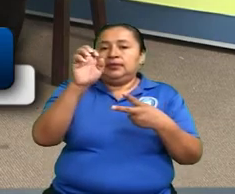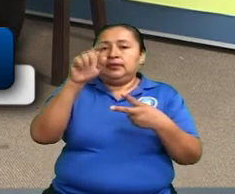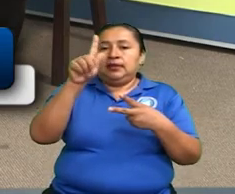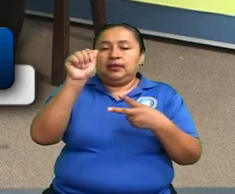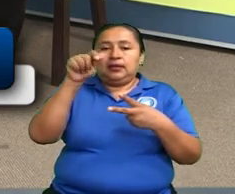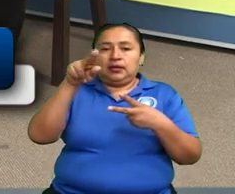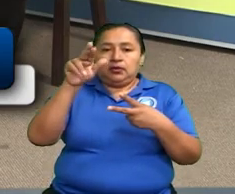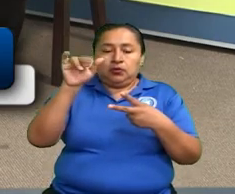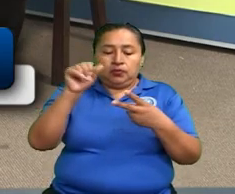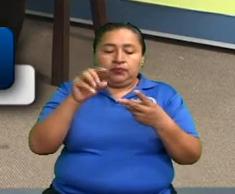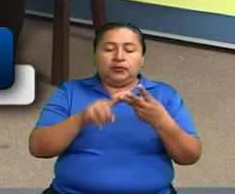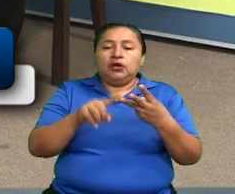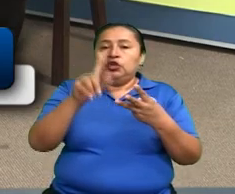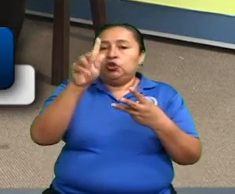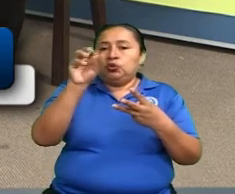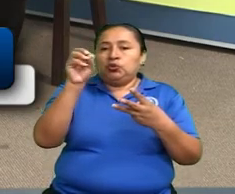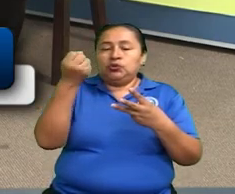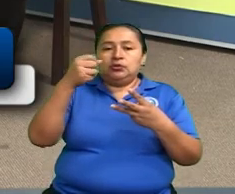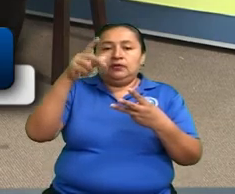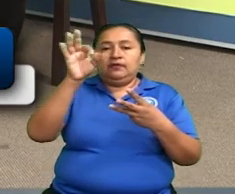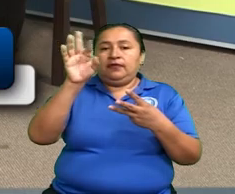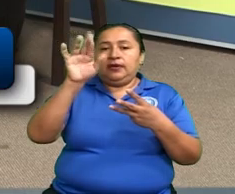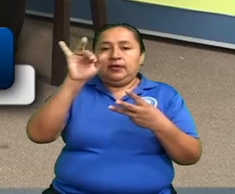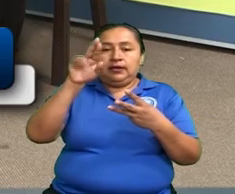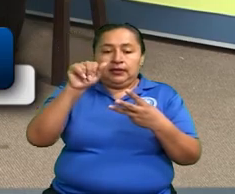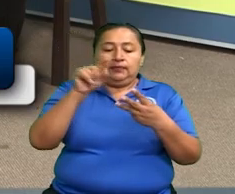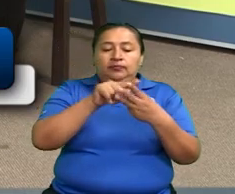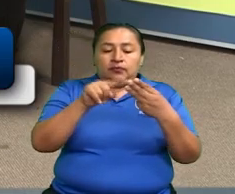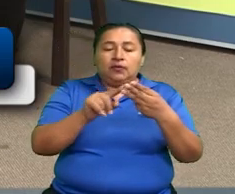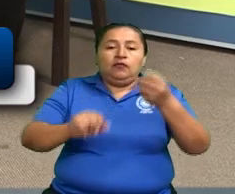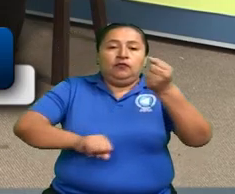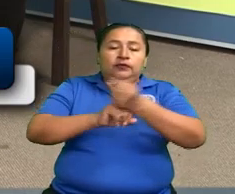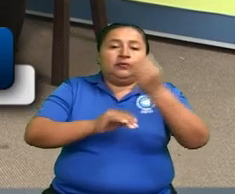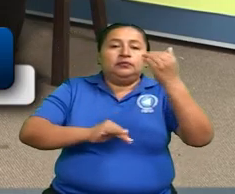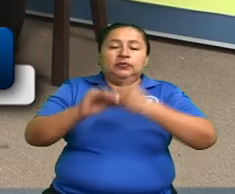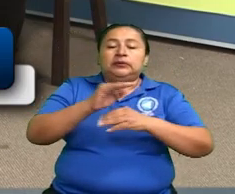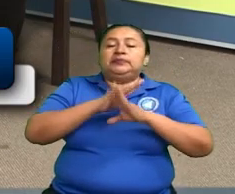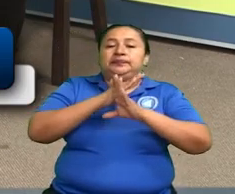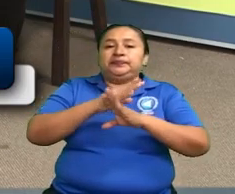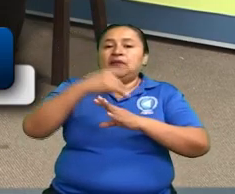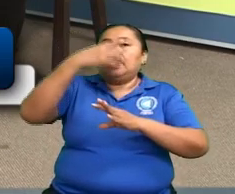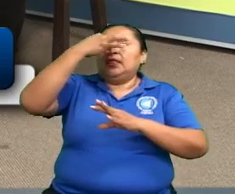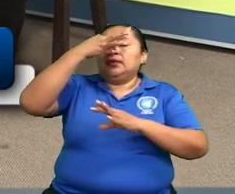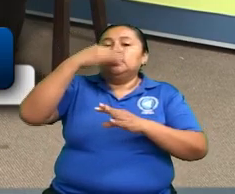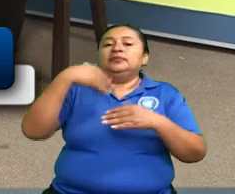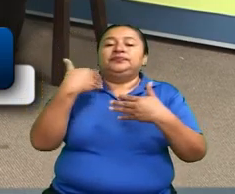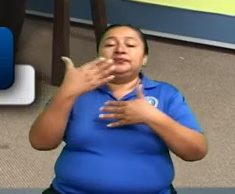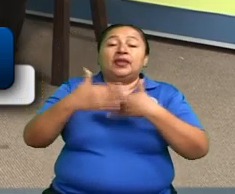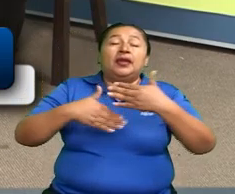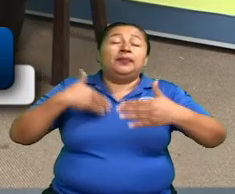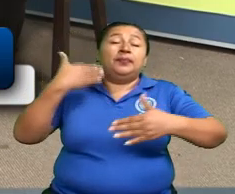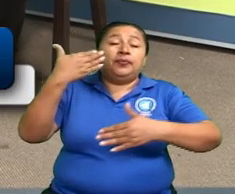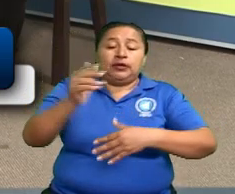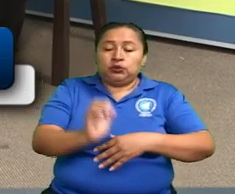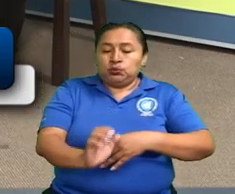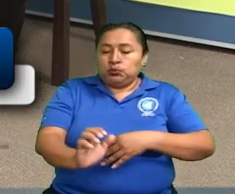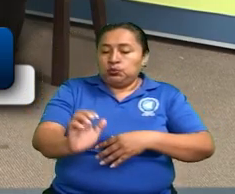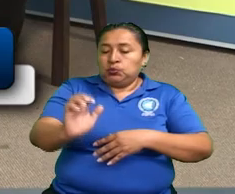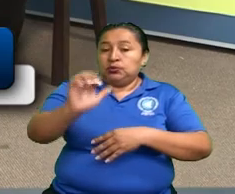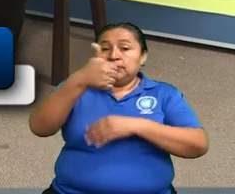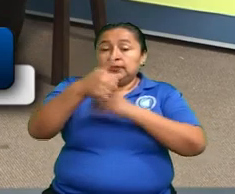difteria, tétano y toferina, ¿verdad? Entonces reforzamos esa vacuna. Posteriormente, a los 6 años, nosotros volvemos